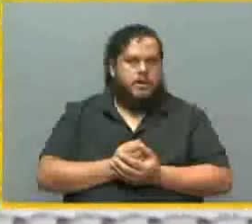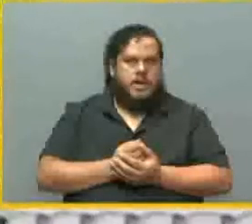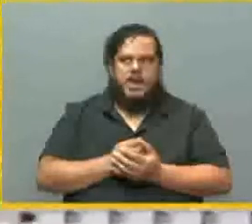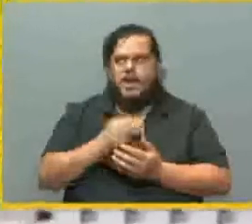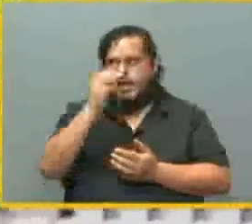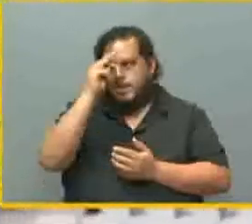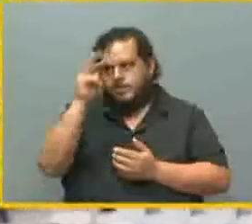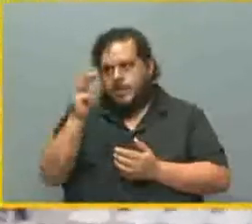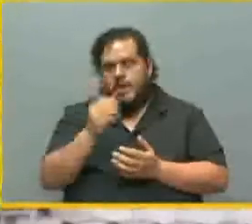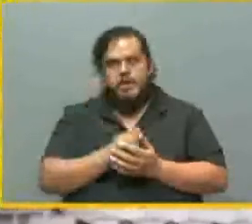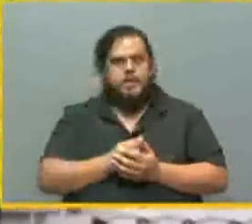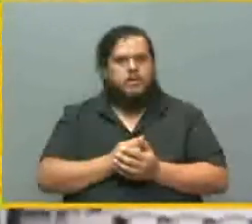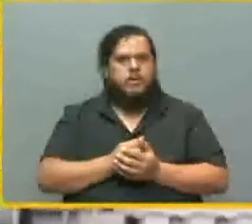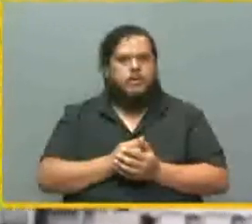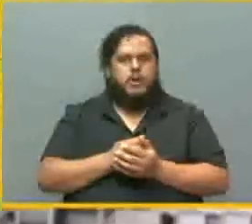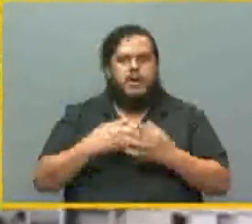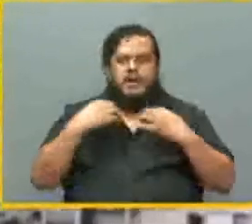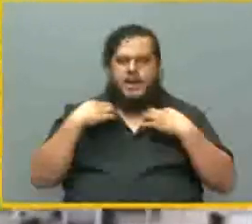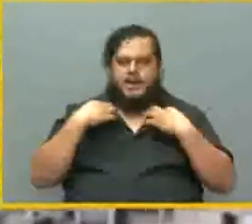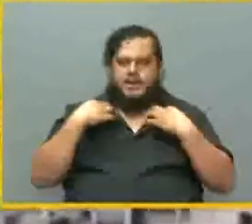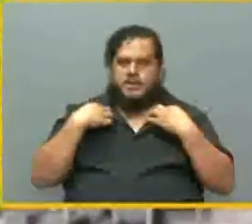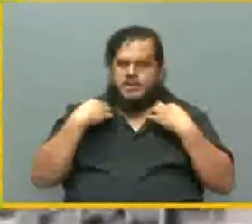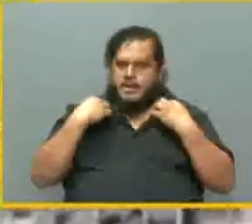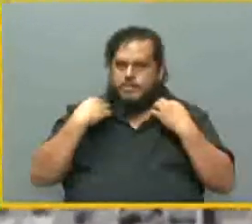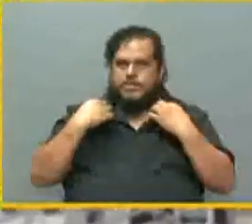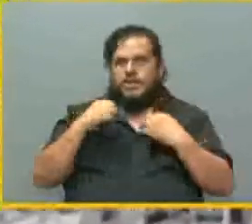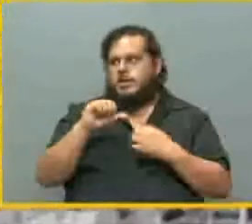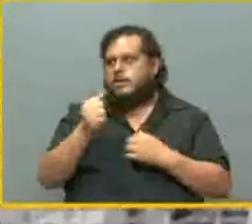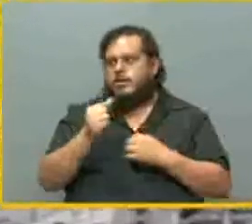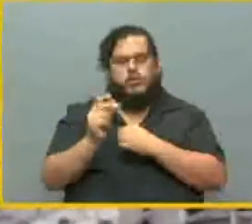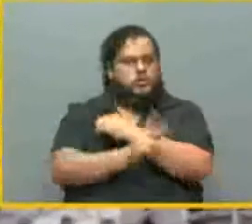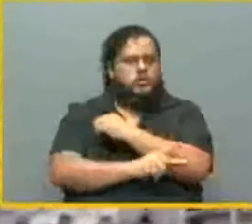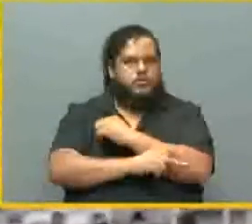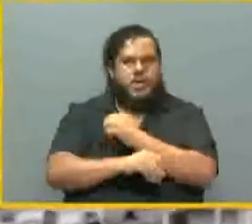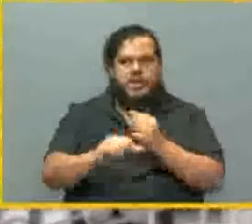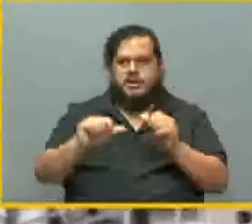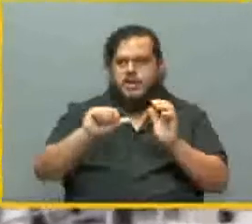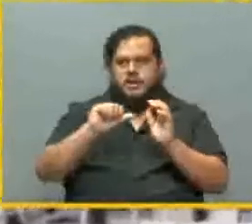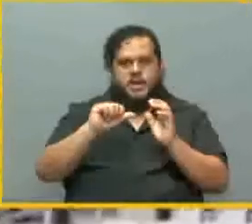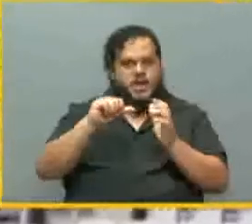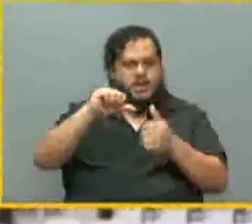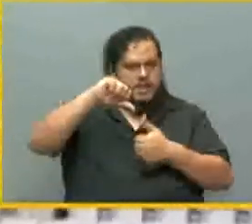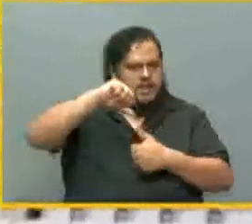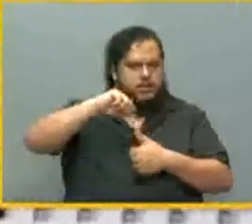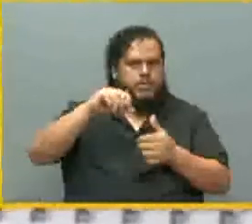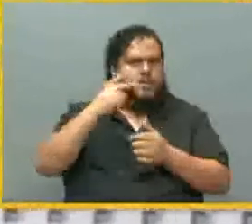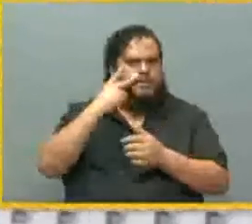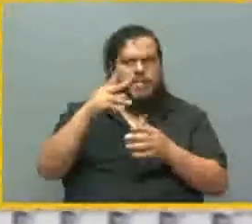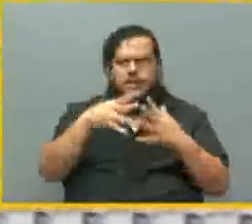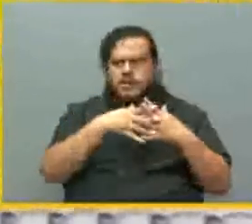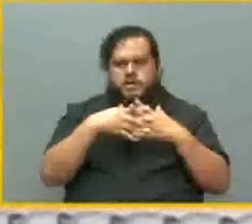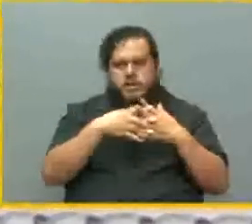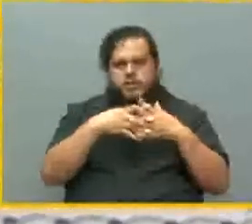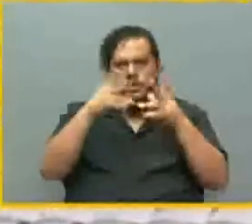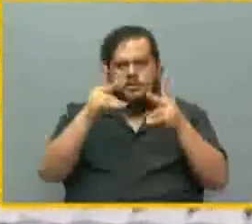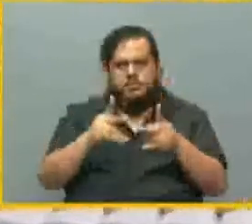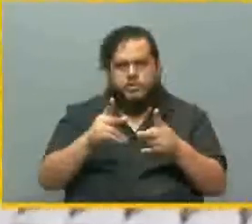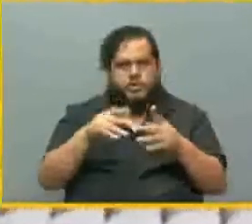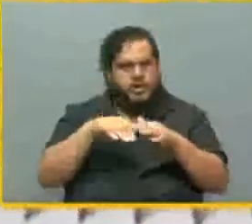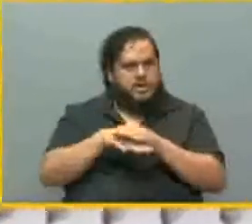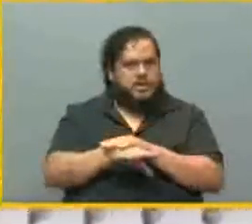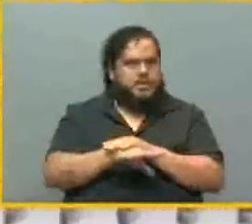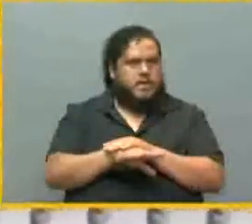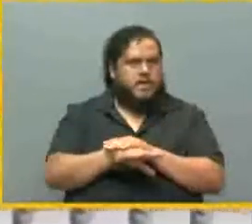méxico en las camisetas desde y en nuestros países centroamericanos ven en los eeuu ingresando el no más